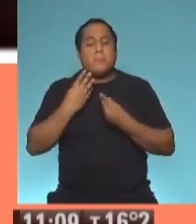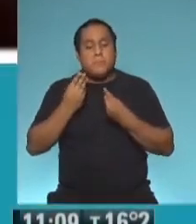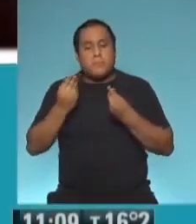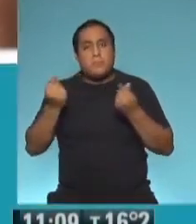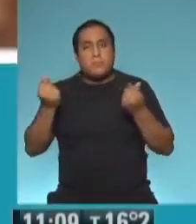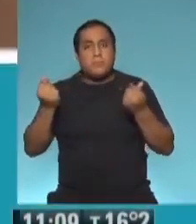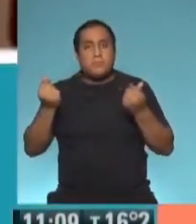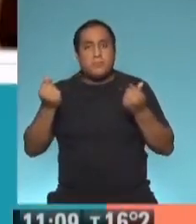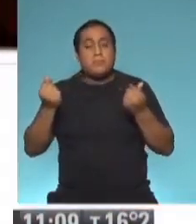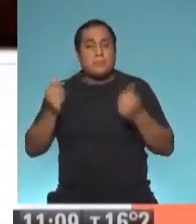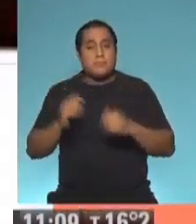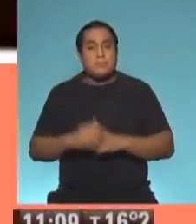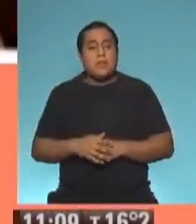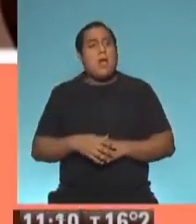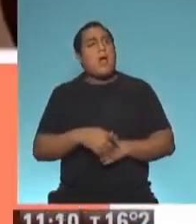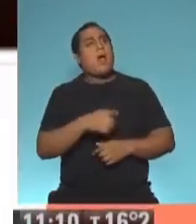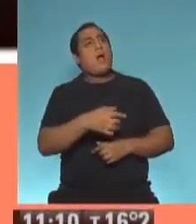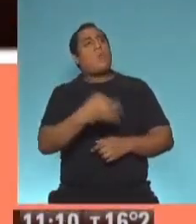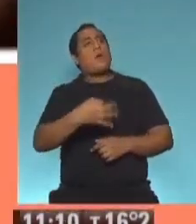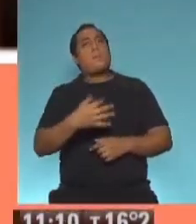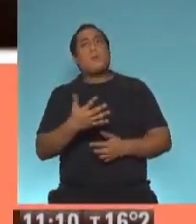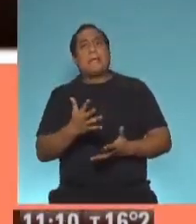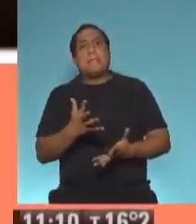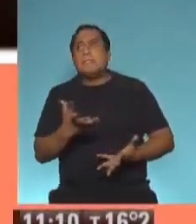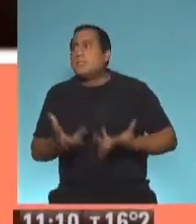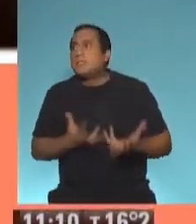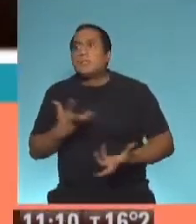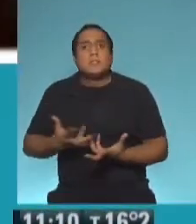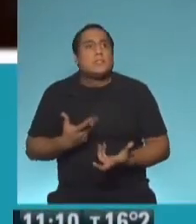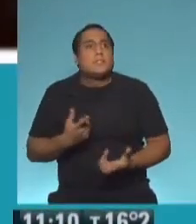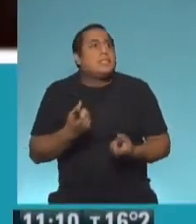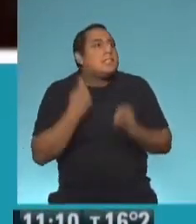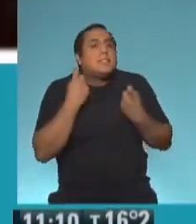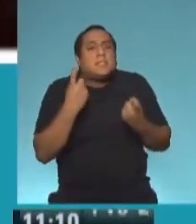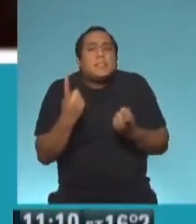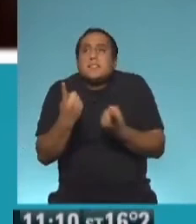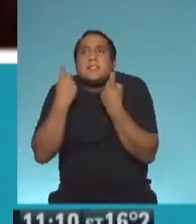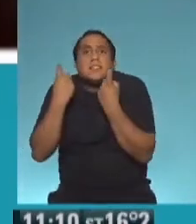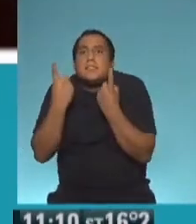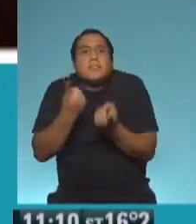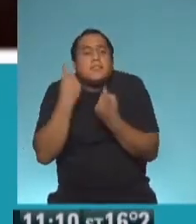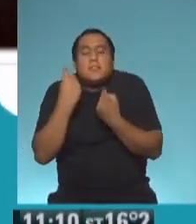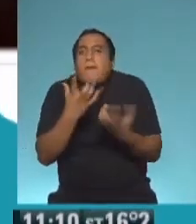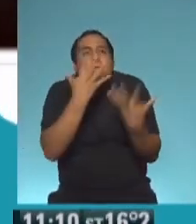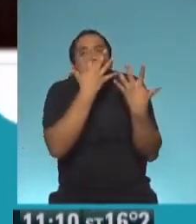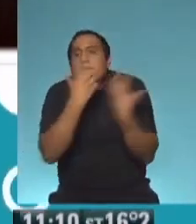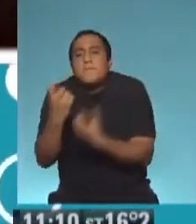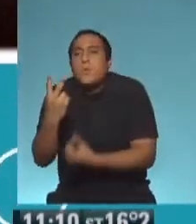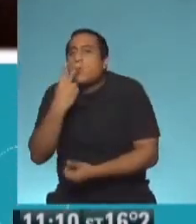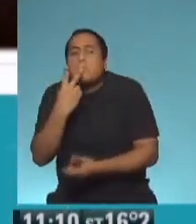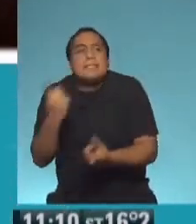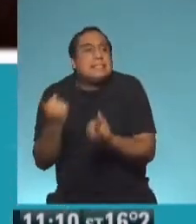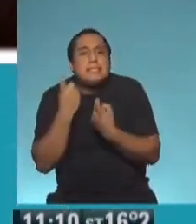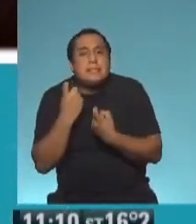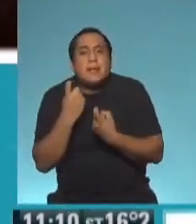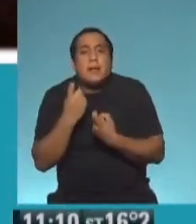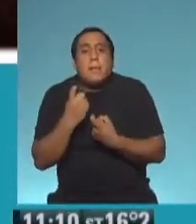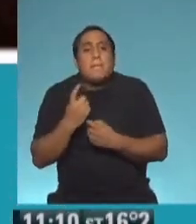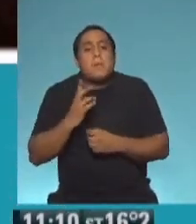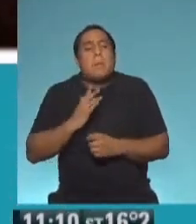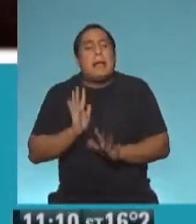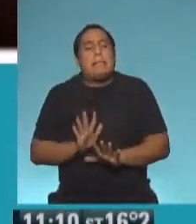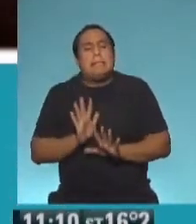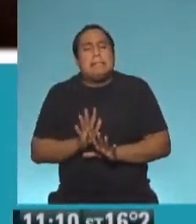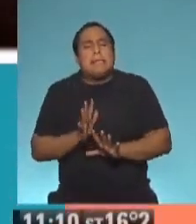decís, María, porque es un momento de crisis en el que uno dice, caigo en esta tentación de volver a fumar y quizás si la supero en esos